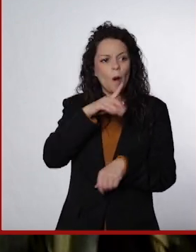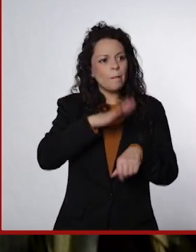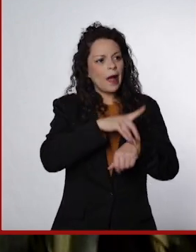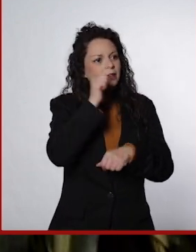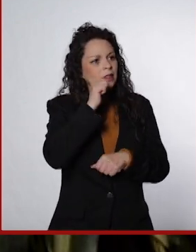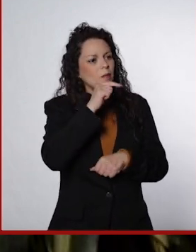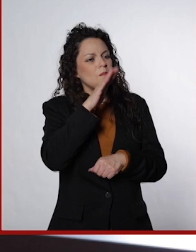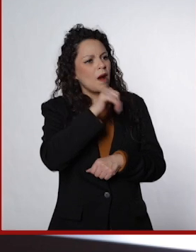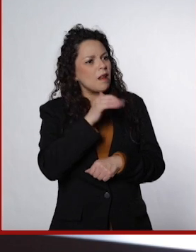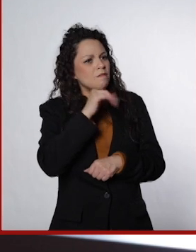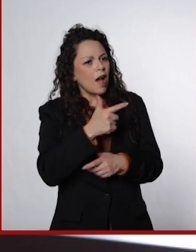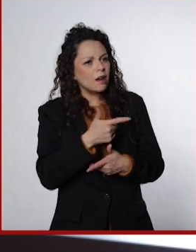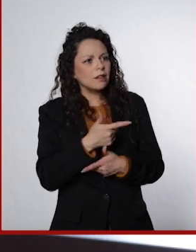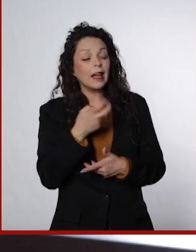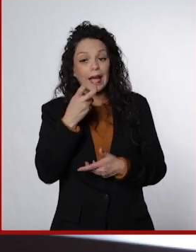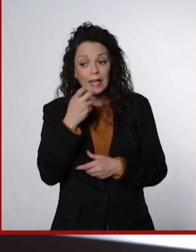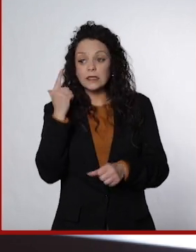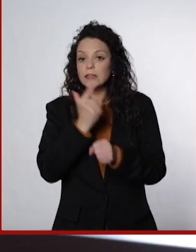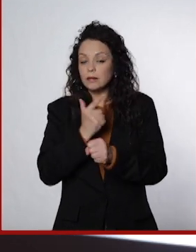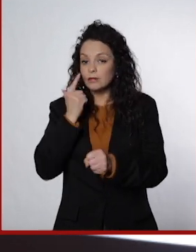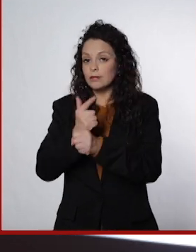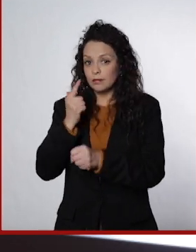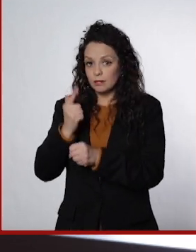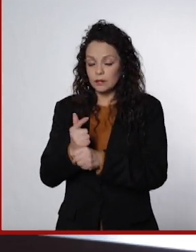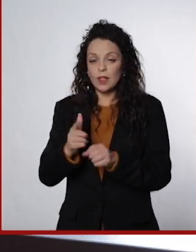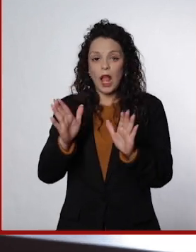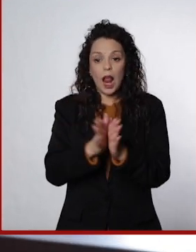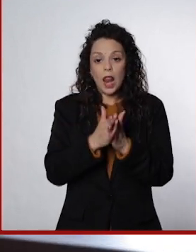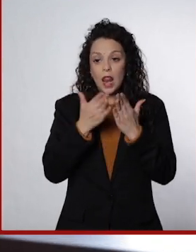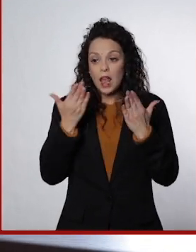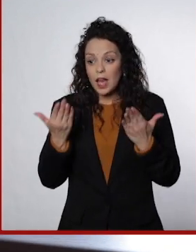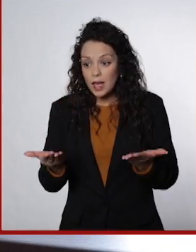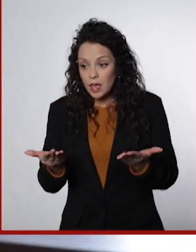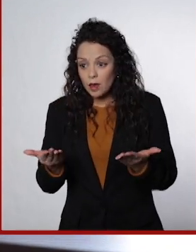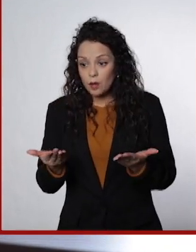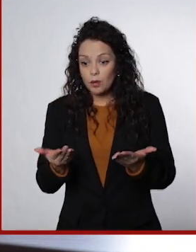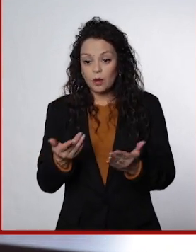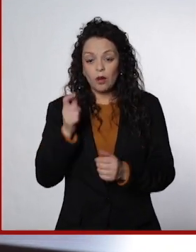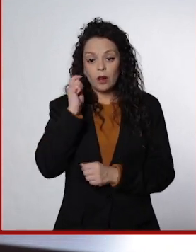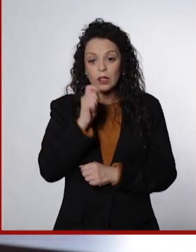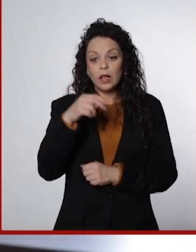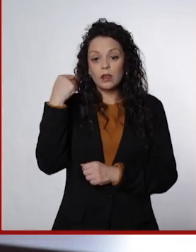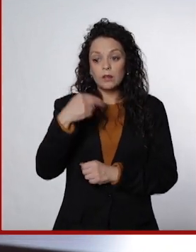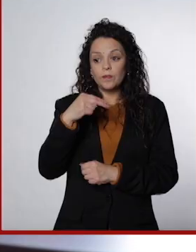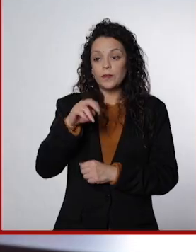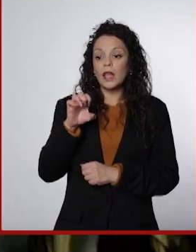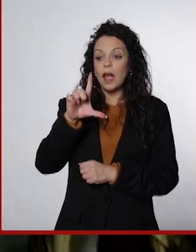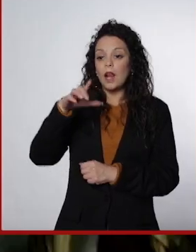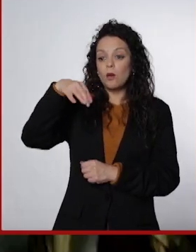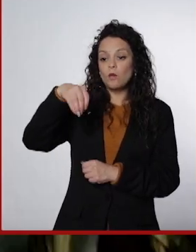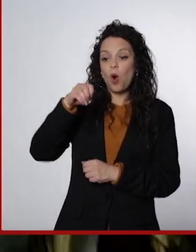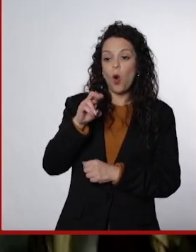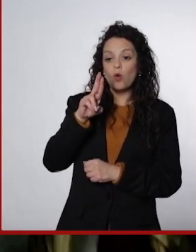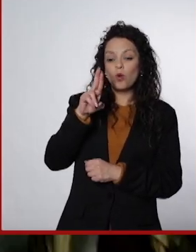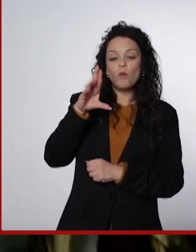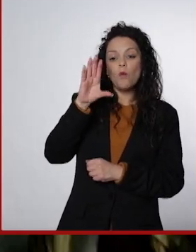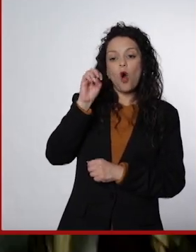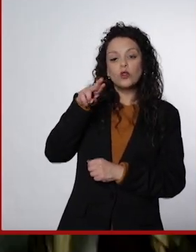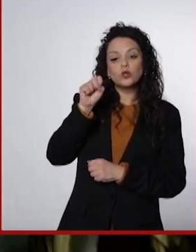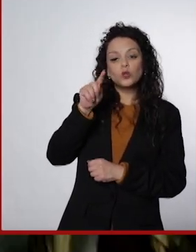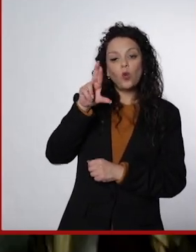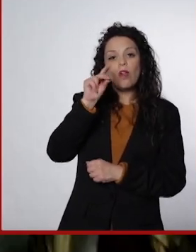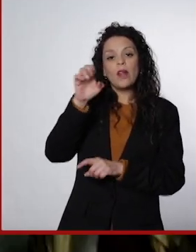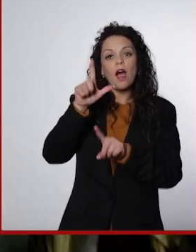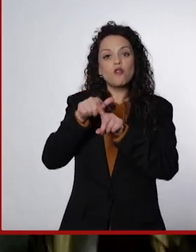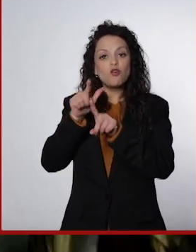emociones, hay este libro que es un cuento infantil, pero la verdad es una verdadera joya que se llama El monstruo de colores, que habla acerca